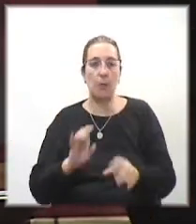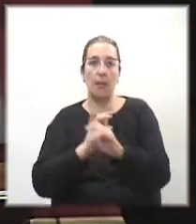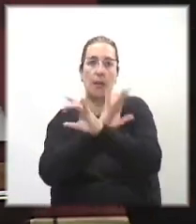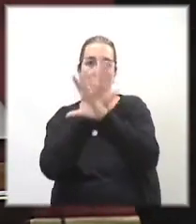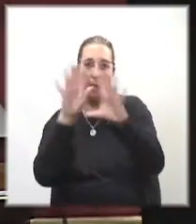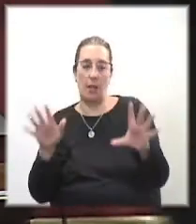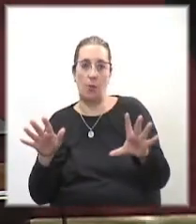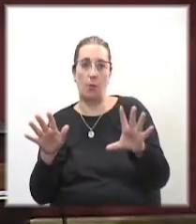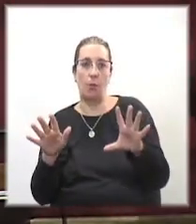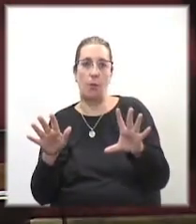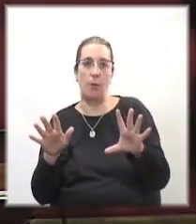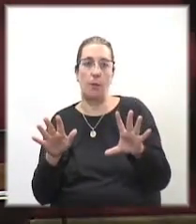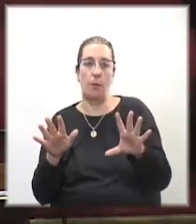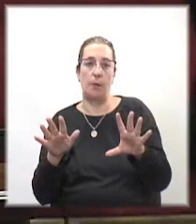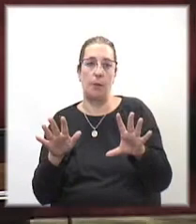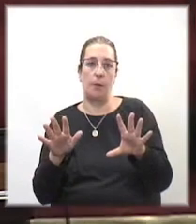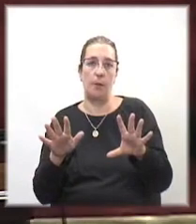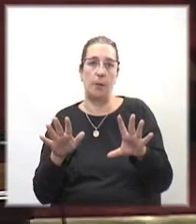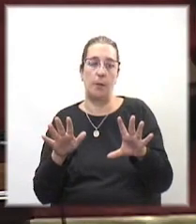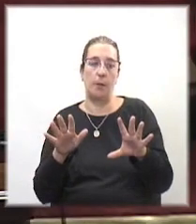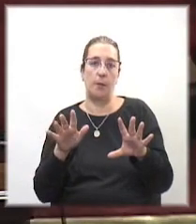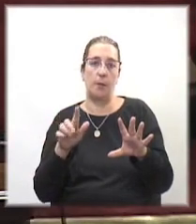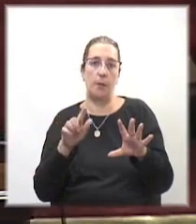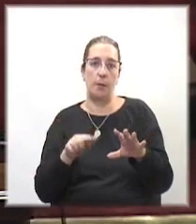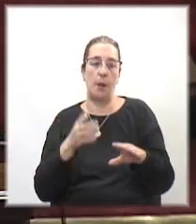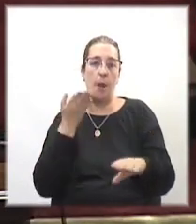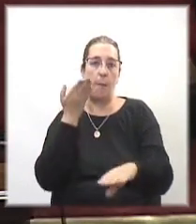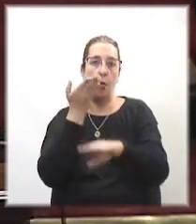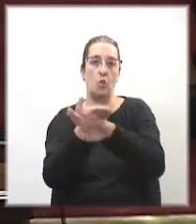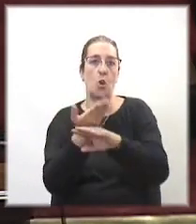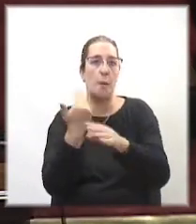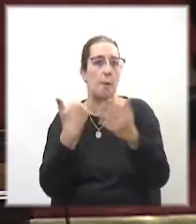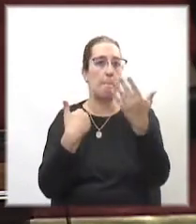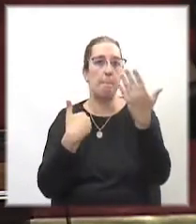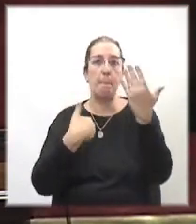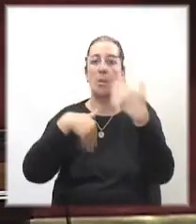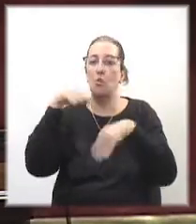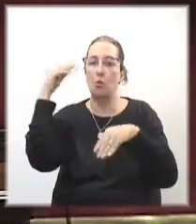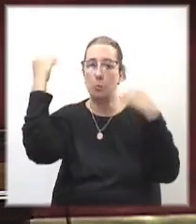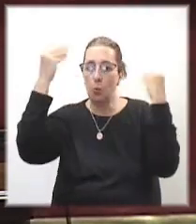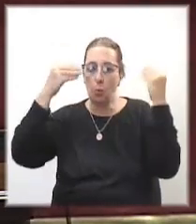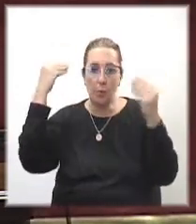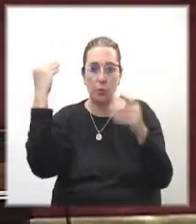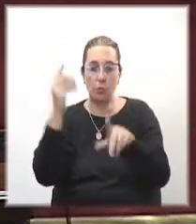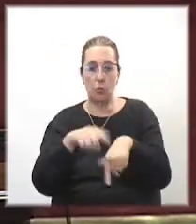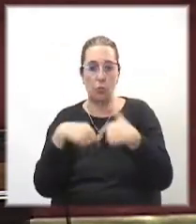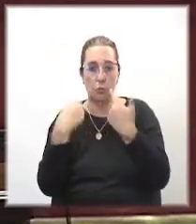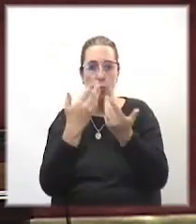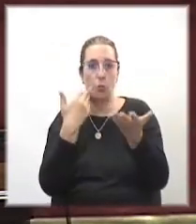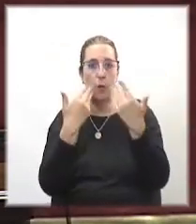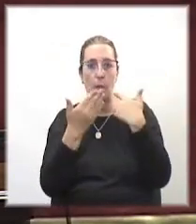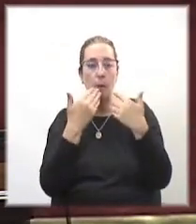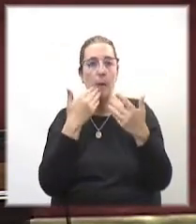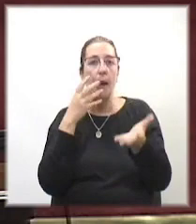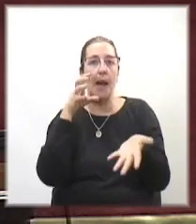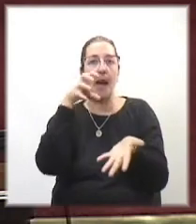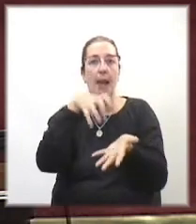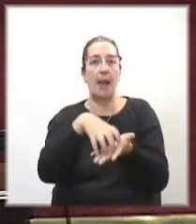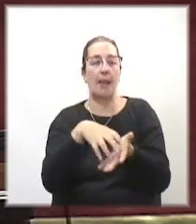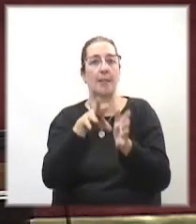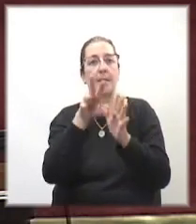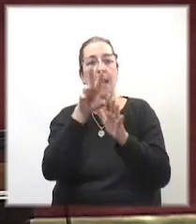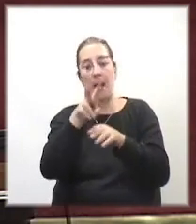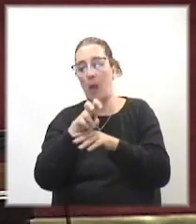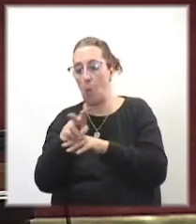queremos dejar la moción de que nuestras mayores preocupaciones cuando hablábamos justamente de la agencia reguladora, y lo que